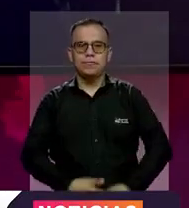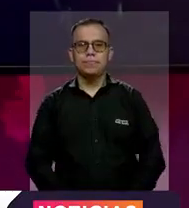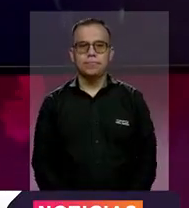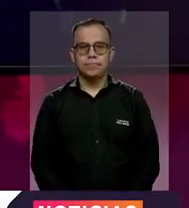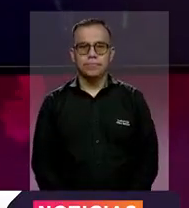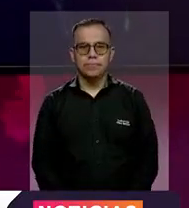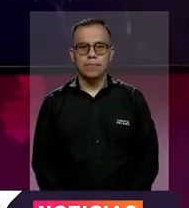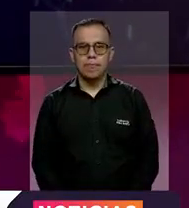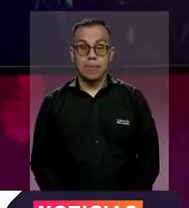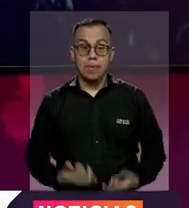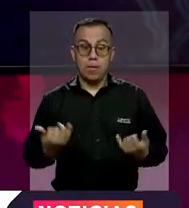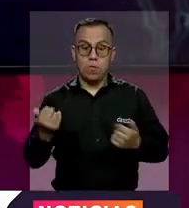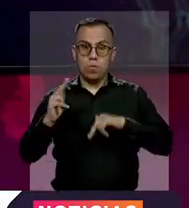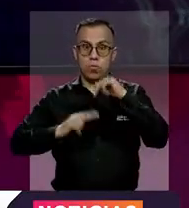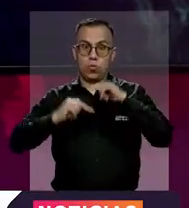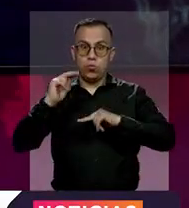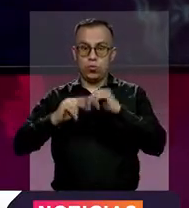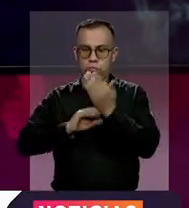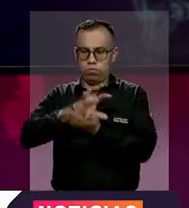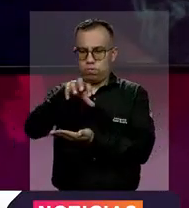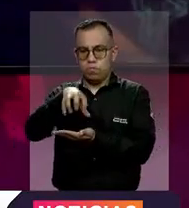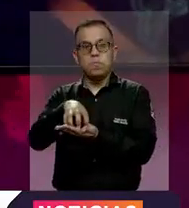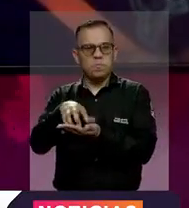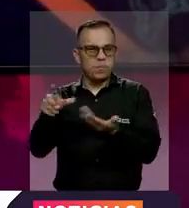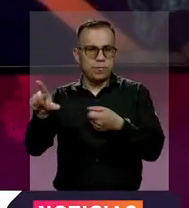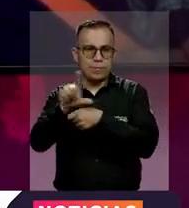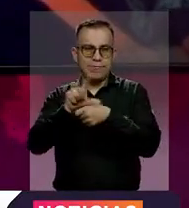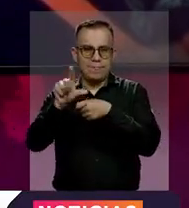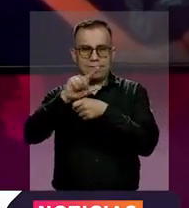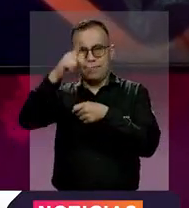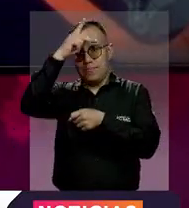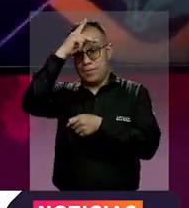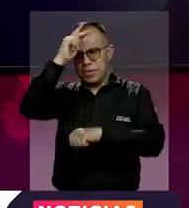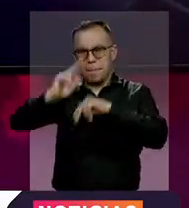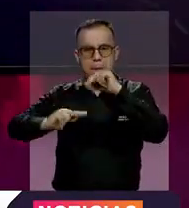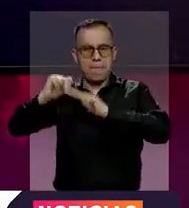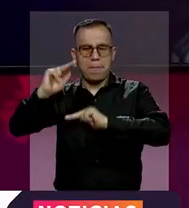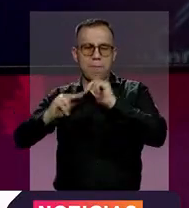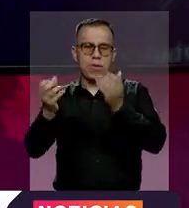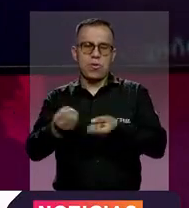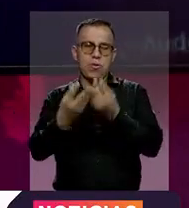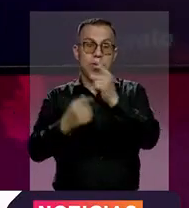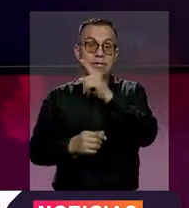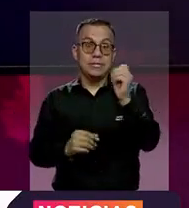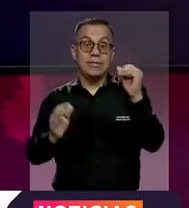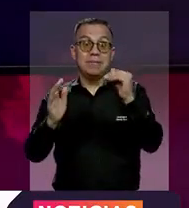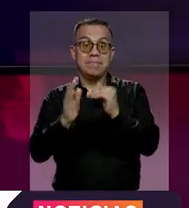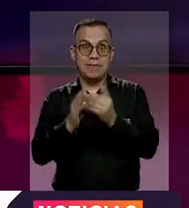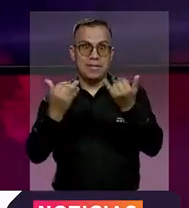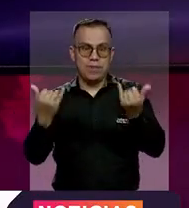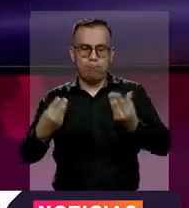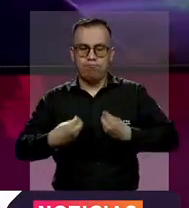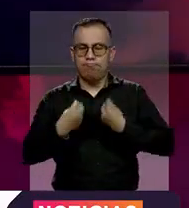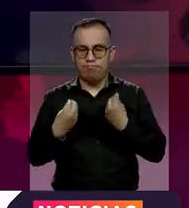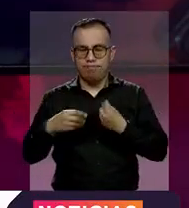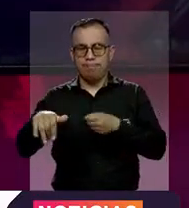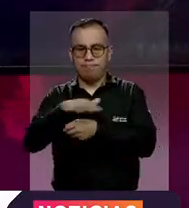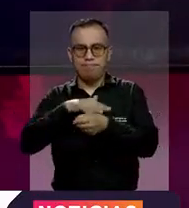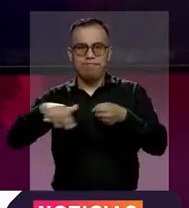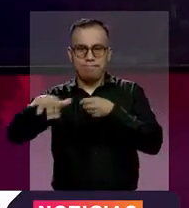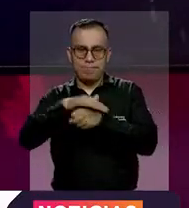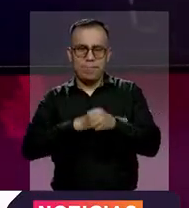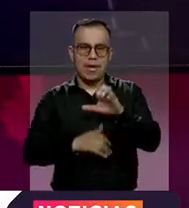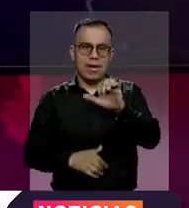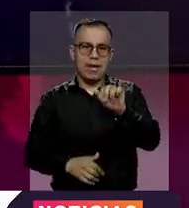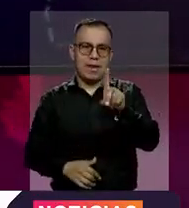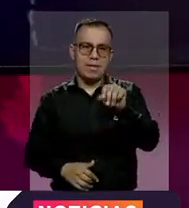inició la construcción de un nuevo centro médico en la localidad de kennedy que beneficiará a cerca de 100 mil personas habitantes del sector de calanda y